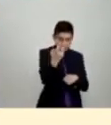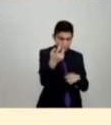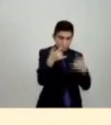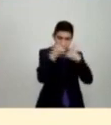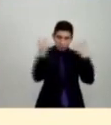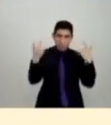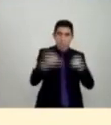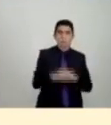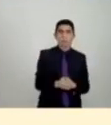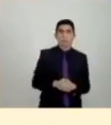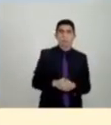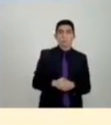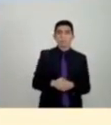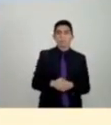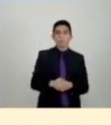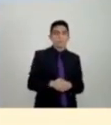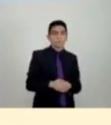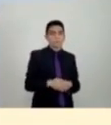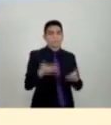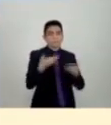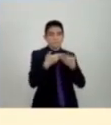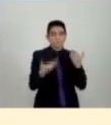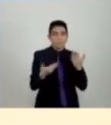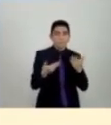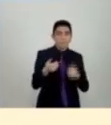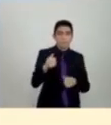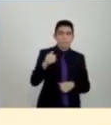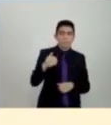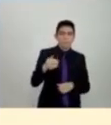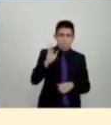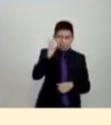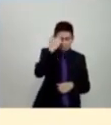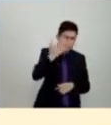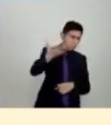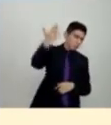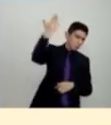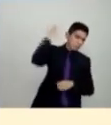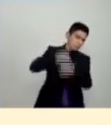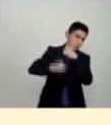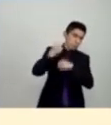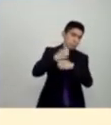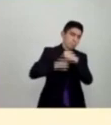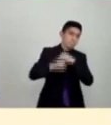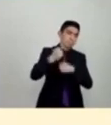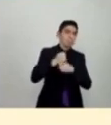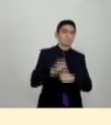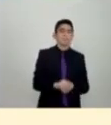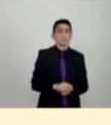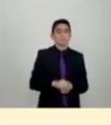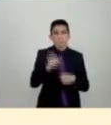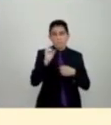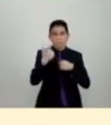de Crumley, Paco, porque una vez, hace muchos años, no sé si lo recuerdes, alguien de verdad debió hacer algo